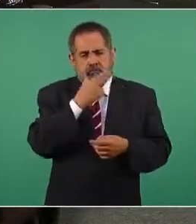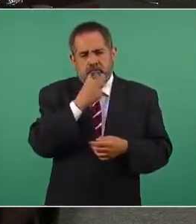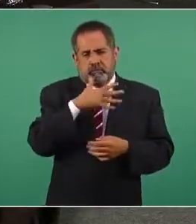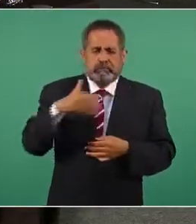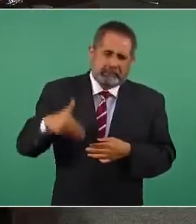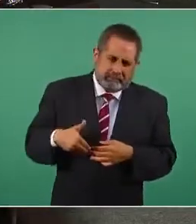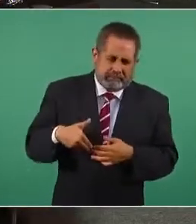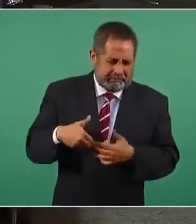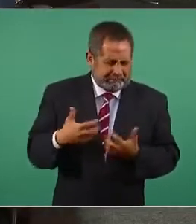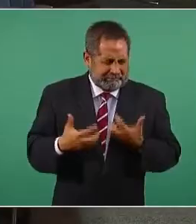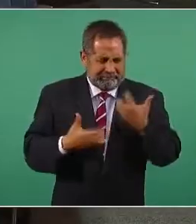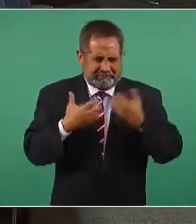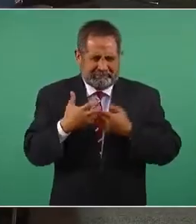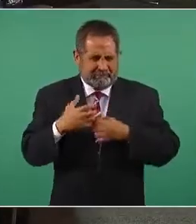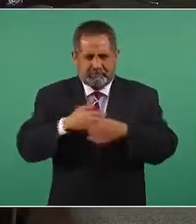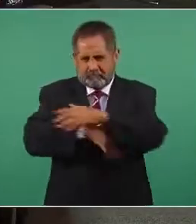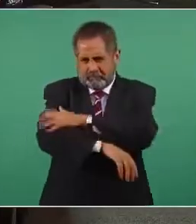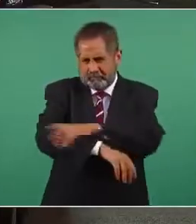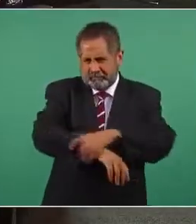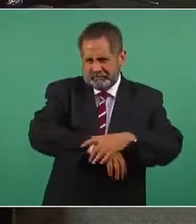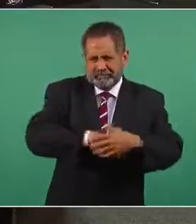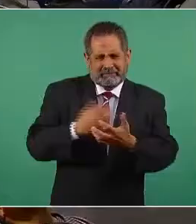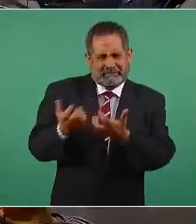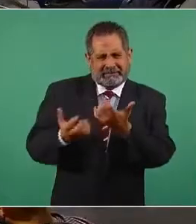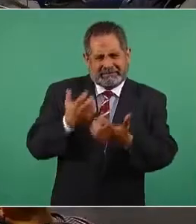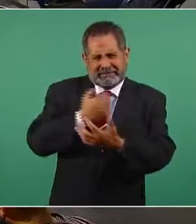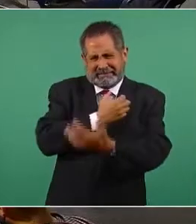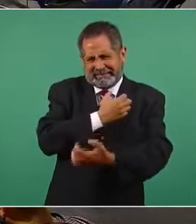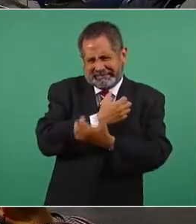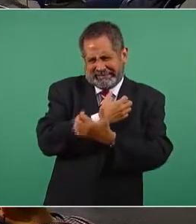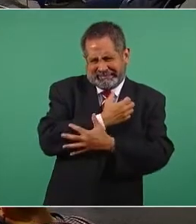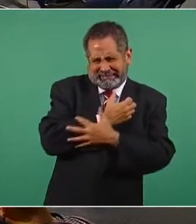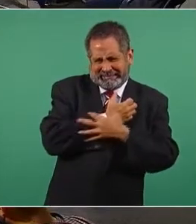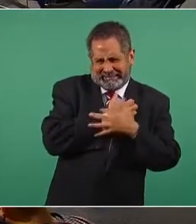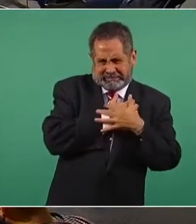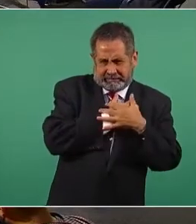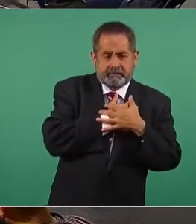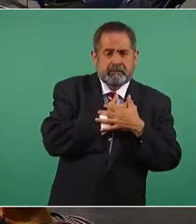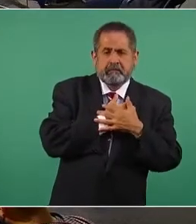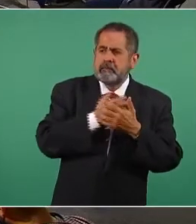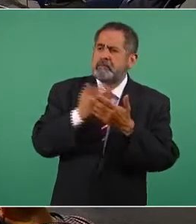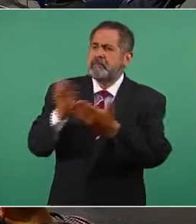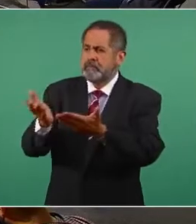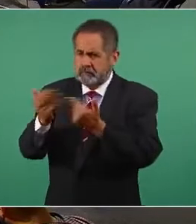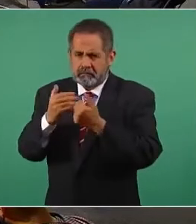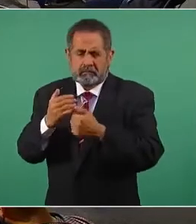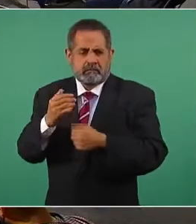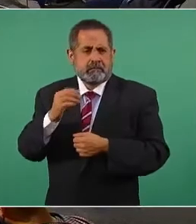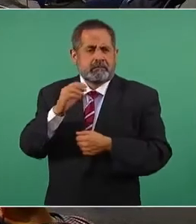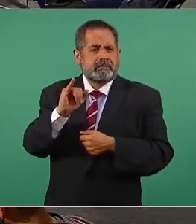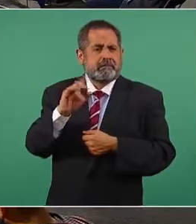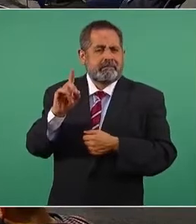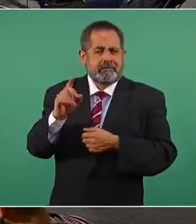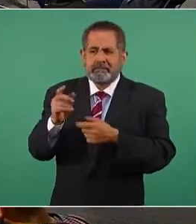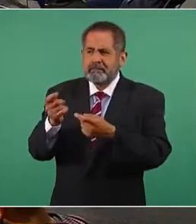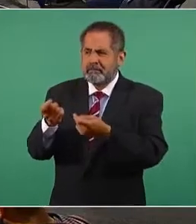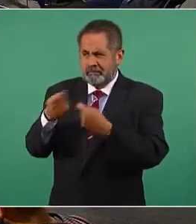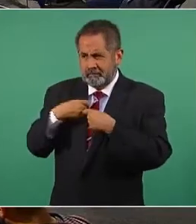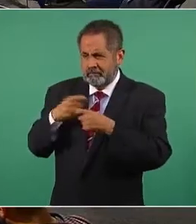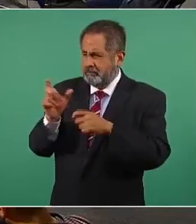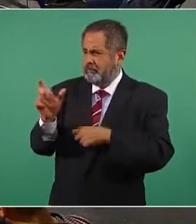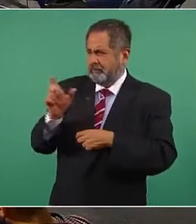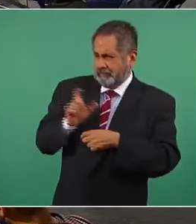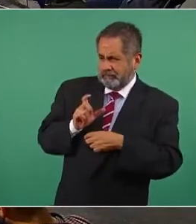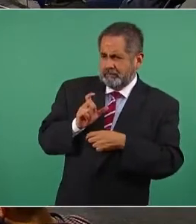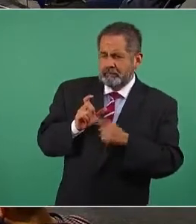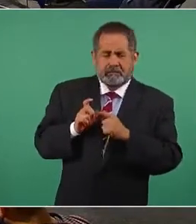accidentado, quemado de su brazo derecho, a pedir una identificación o que le den un documento para que lo puedan